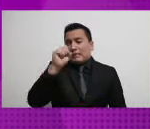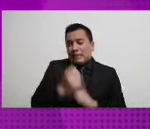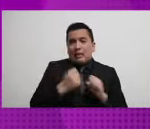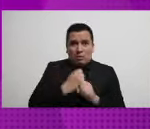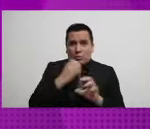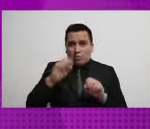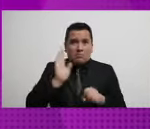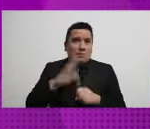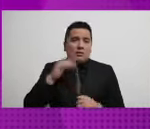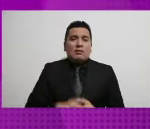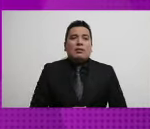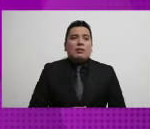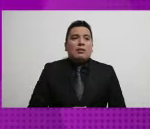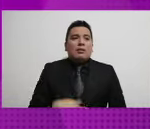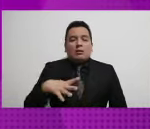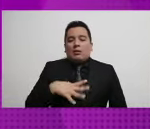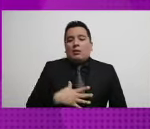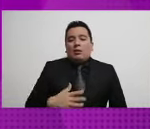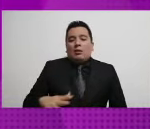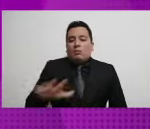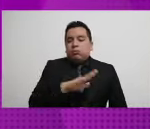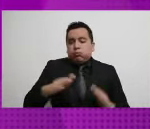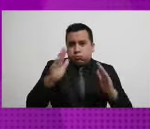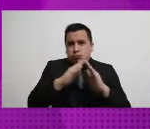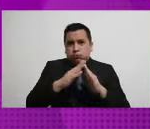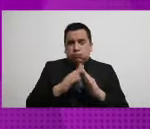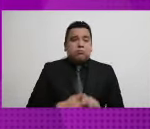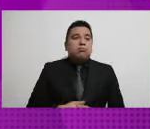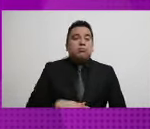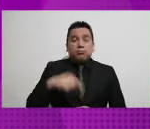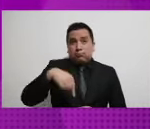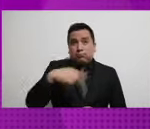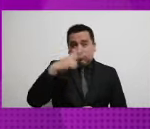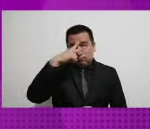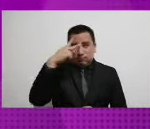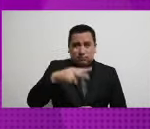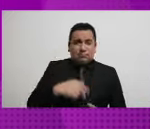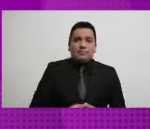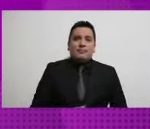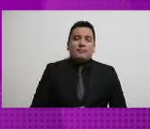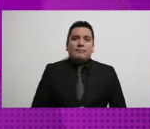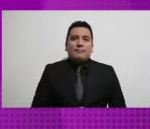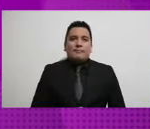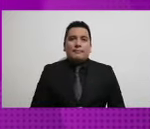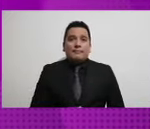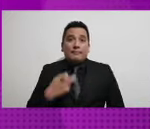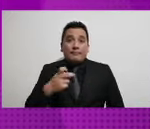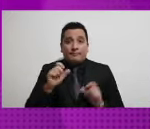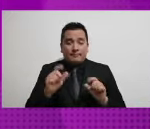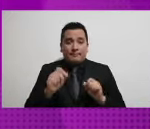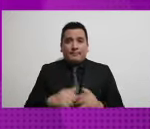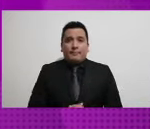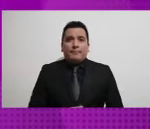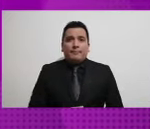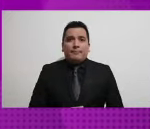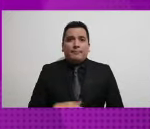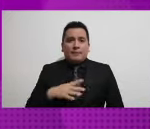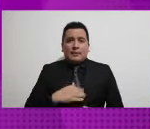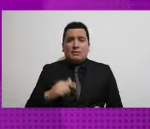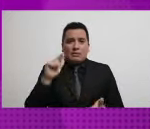60 años o más y que se encuentran domiciliadas en tránsito en nuestro territorio nacional. Así como también dentro de